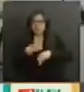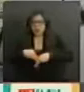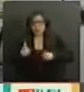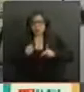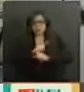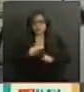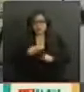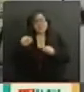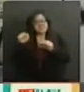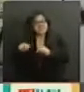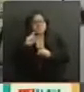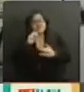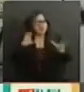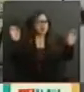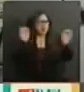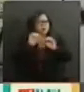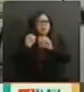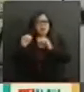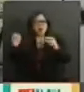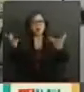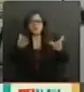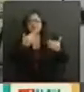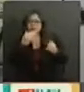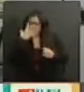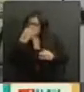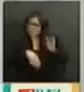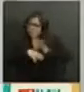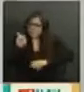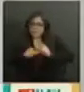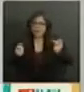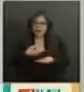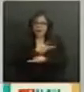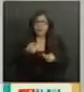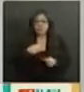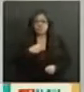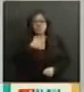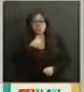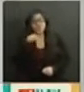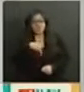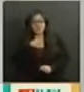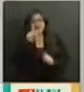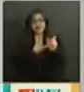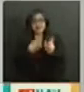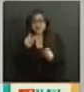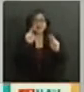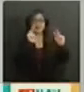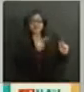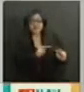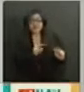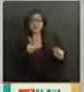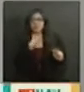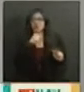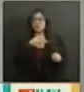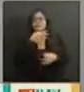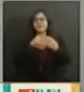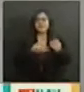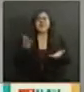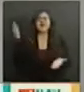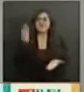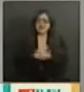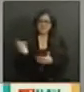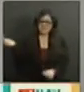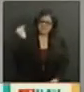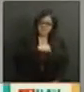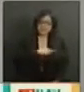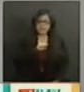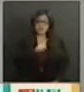Y eso es generar polémica, y eso es que atrae más público. Por lo tanto, yo quiero que la gente lo vea. Yo no quiero decirle a la gente vengan obligados. O sea,